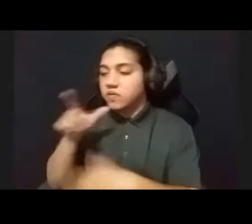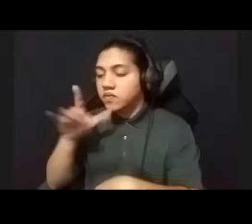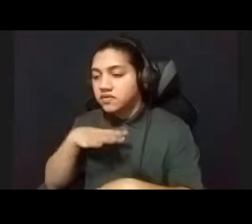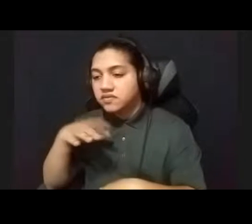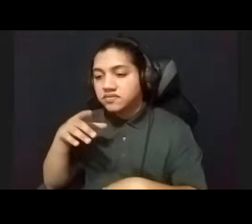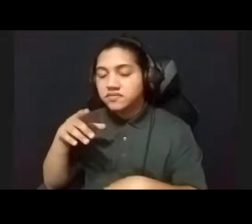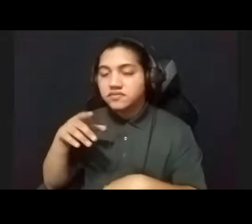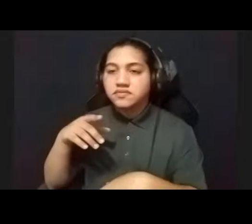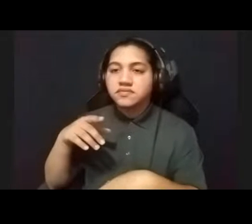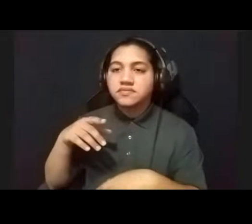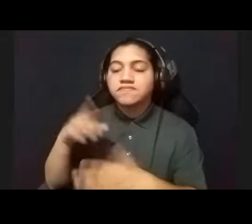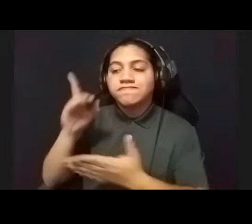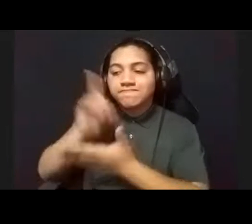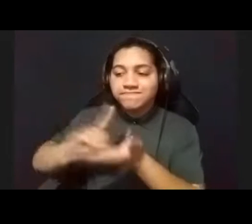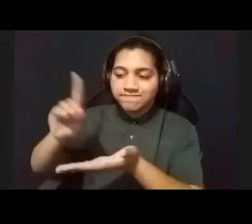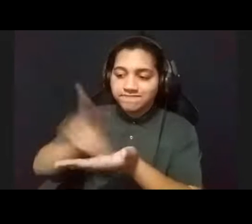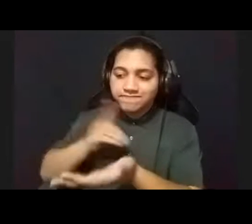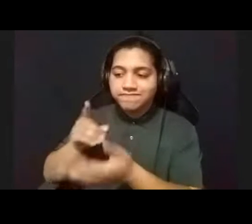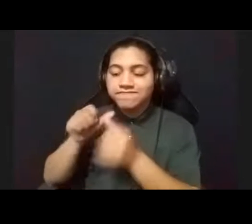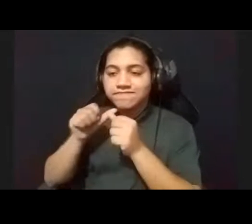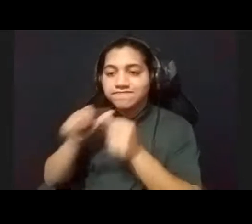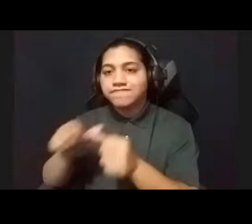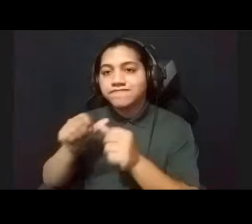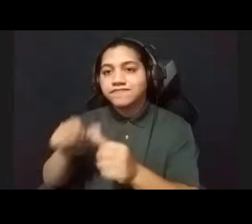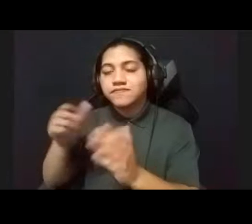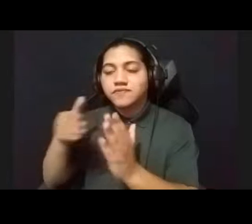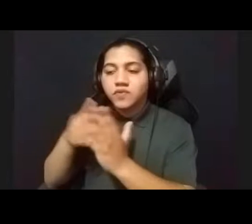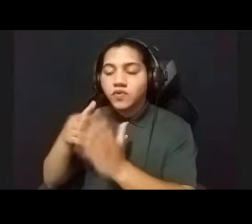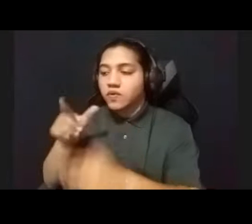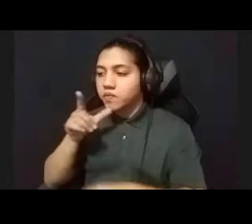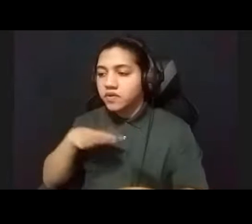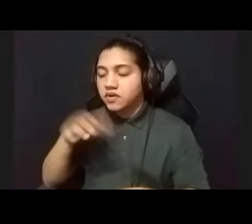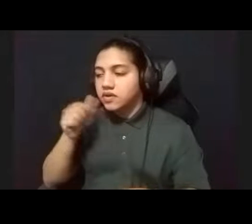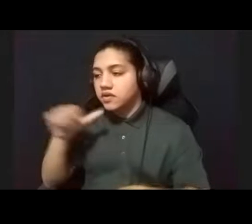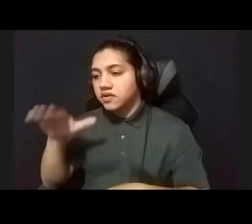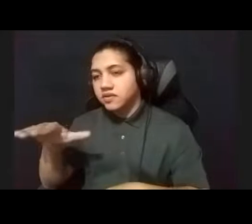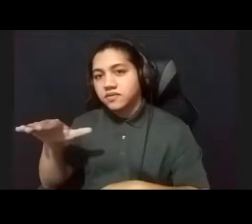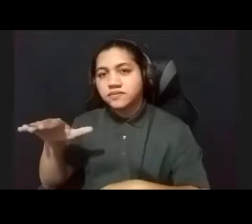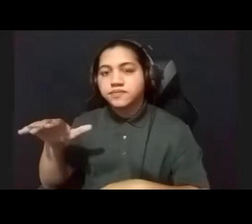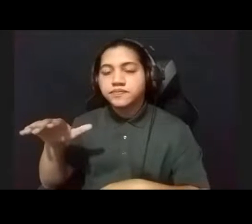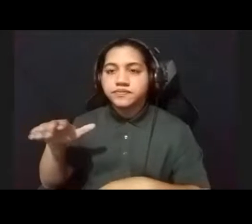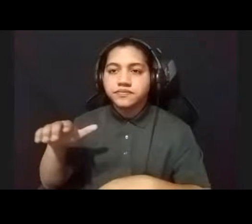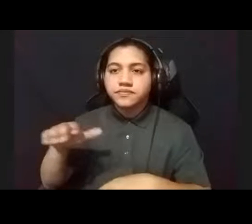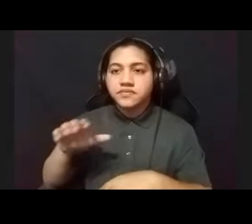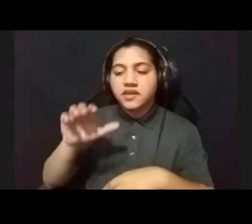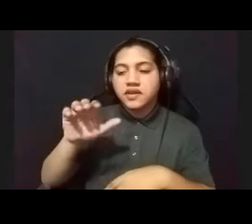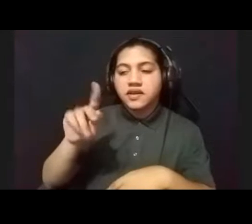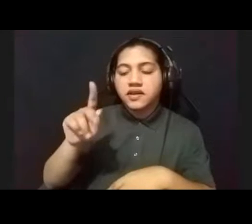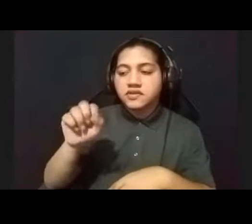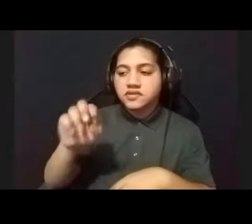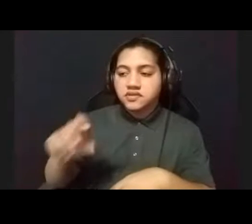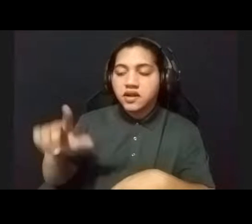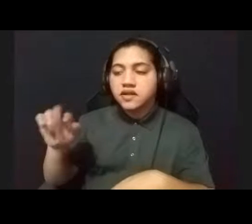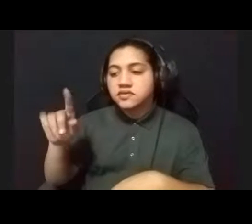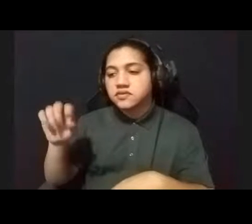en la discriminación persistente contra mujeres y niñas. Kashle Soske es una